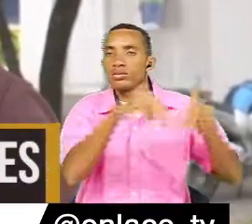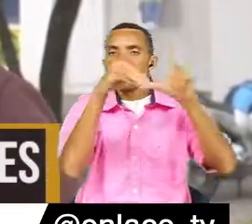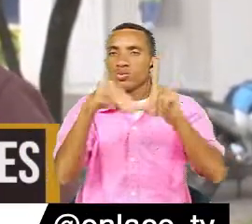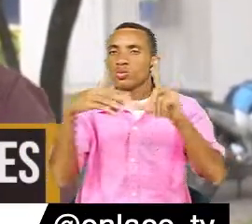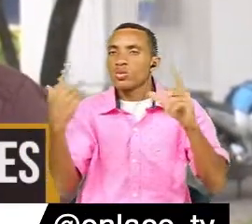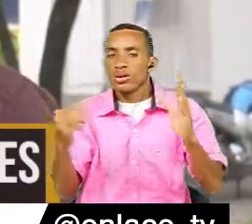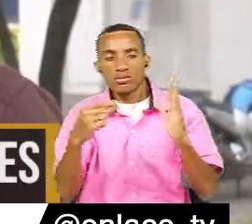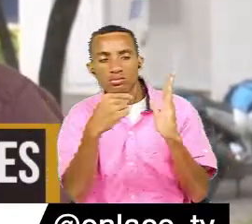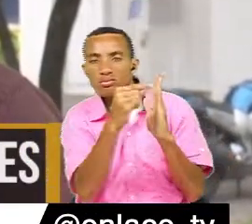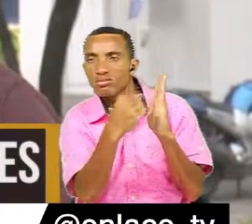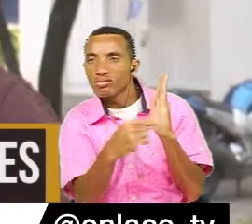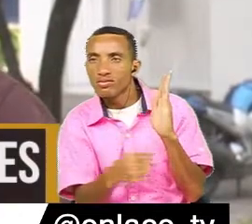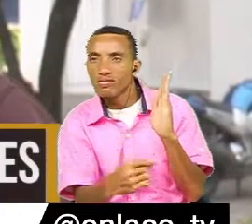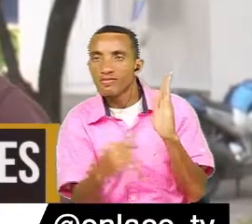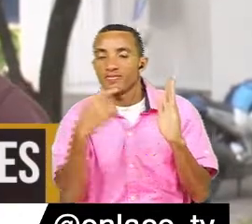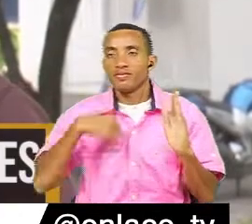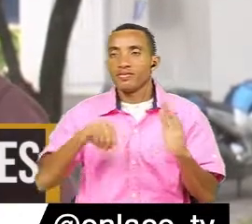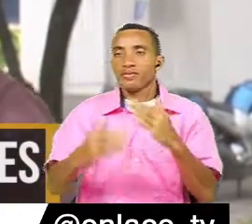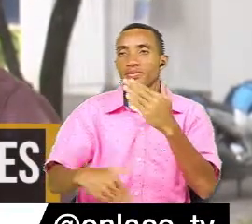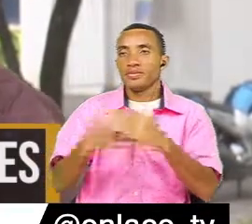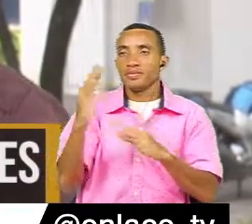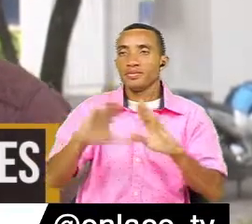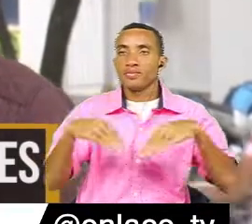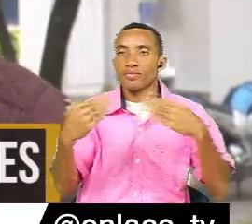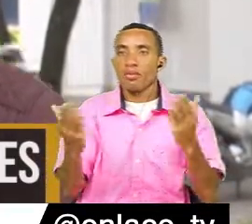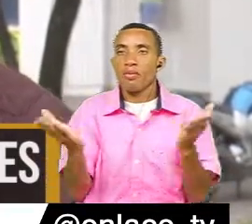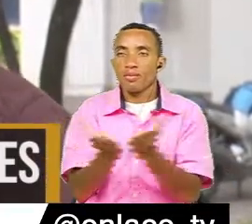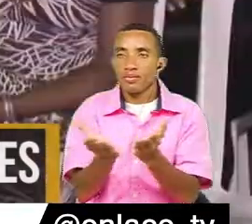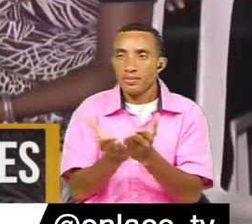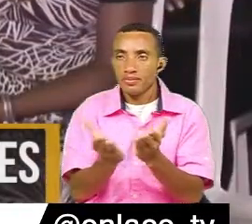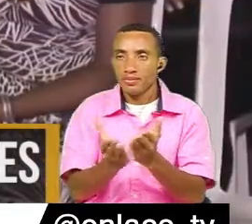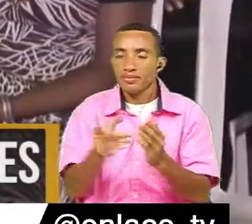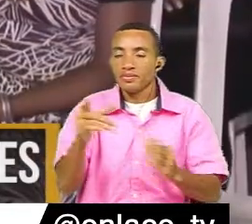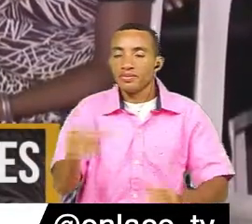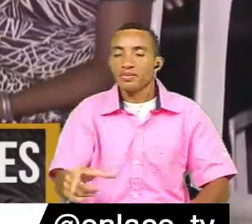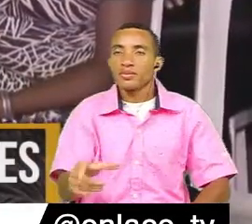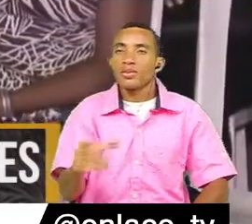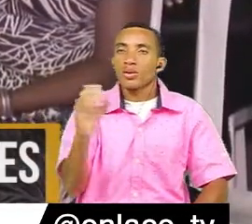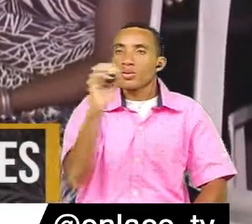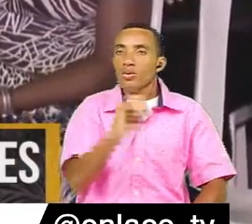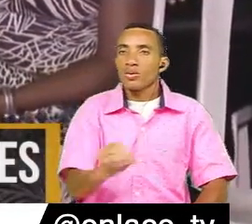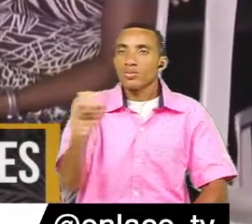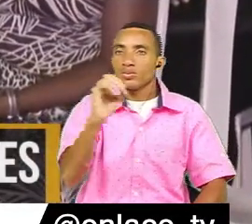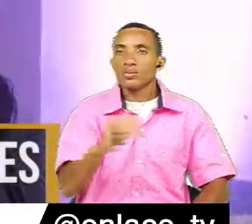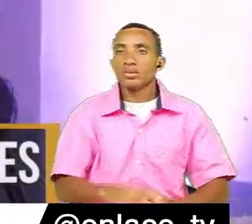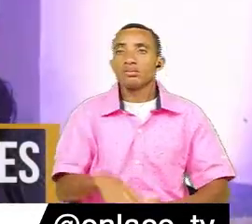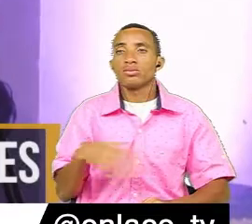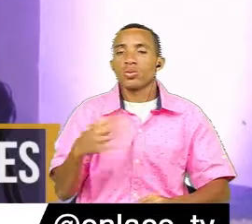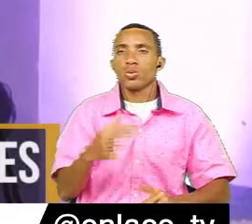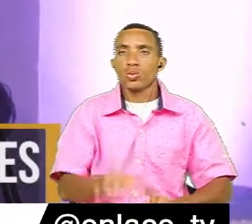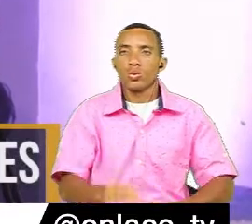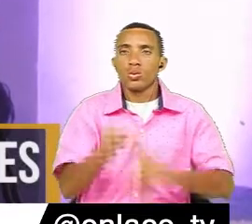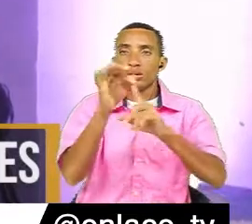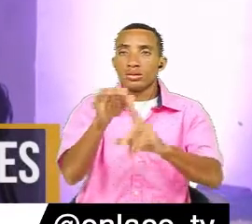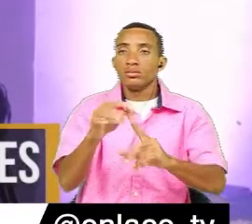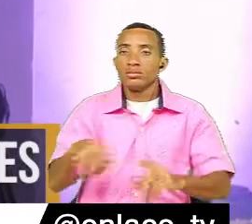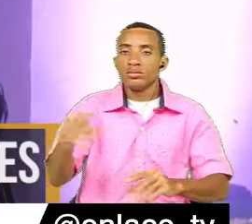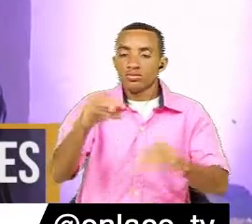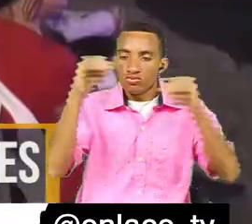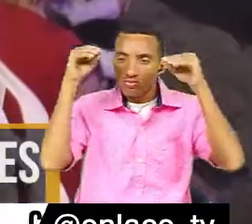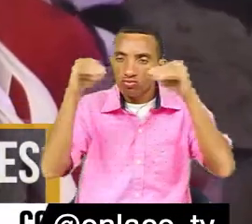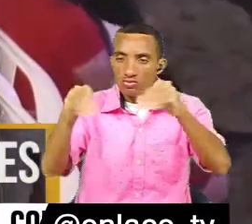condiciones, y por supuesto estaremos iniciando clases, si Dios quiere, en octubre de este año. Esta especialización es de suma importancia para la formación de los docentes y